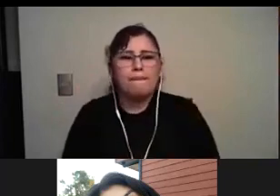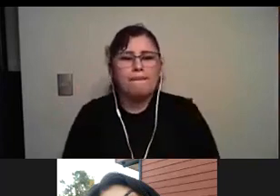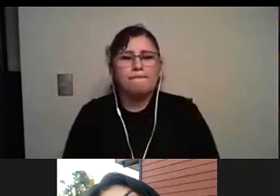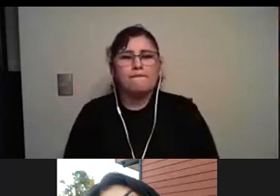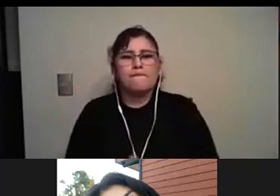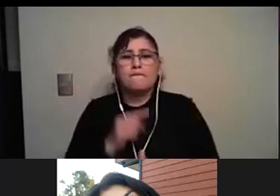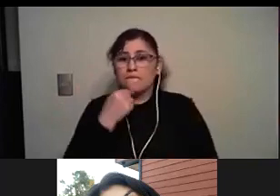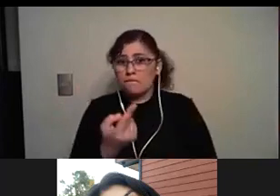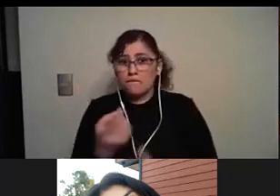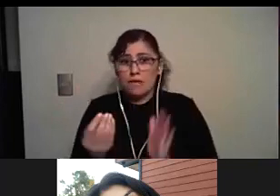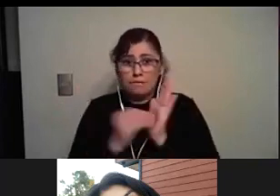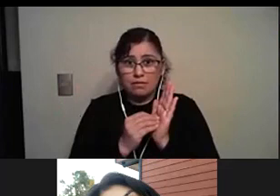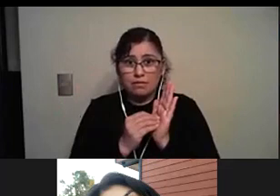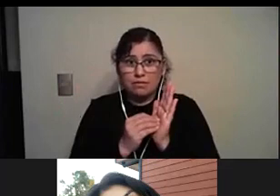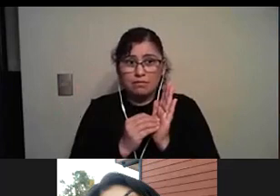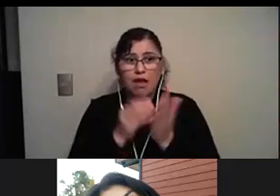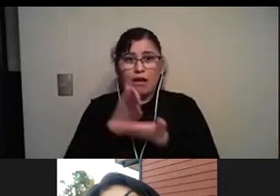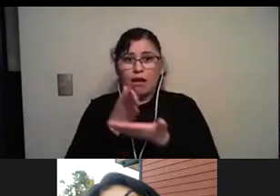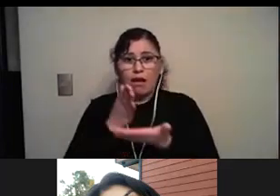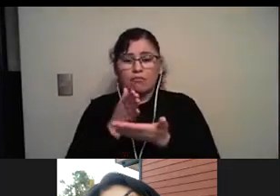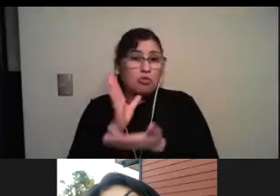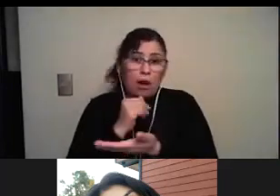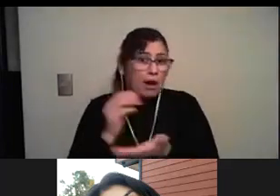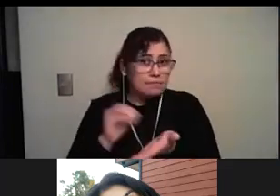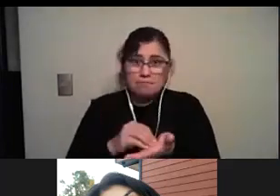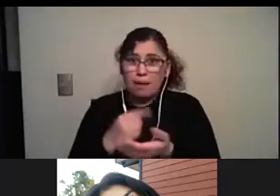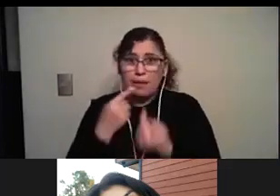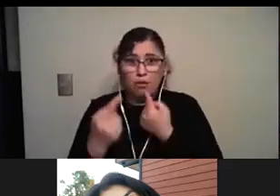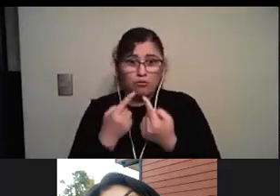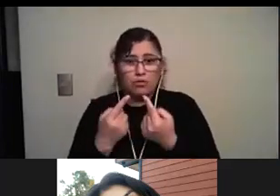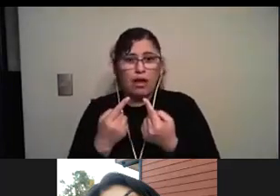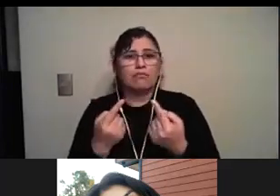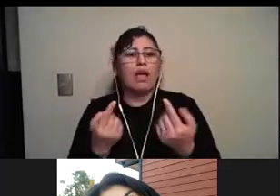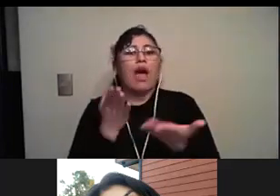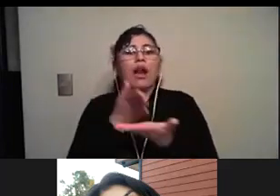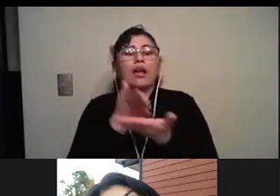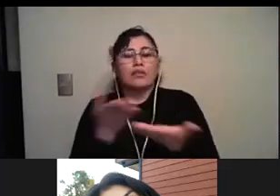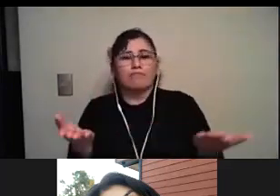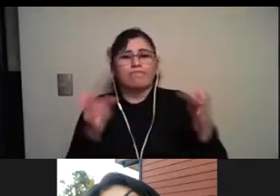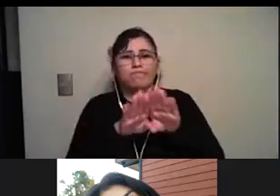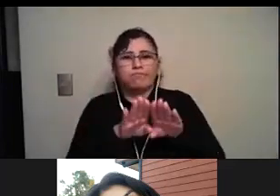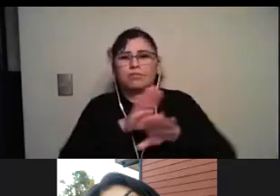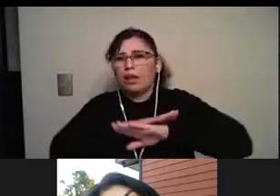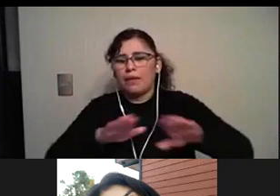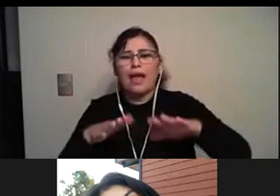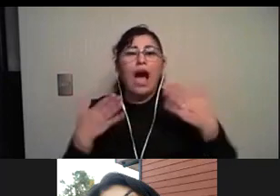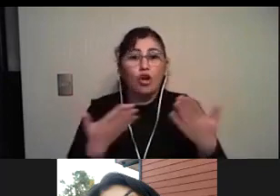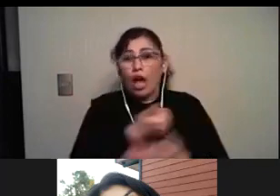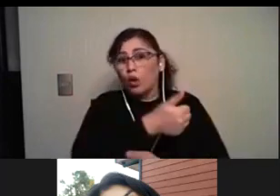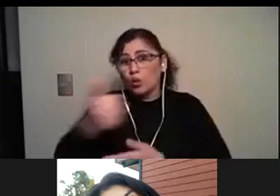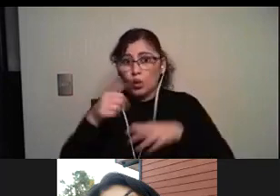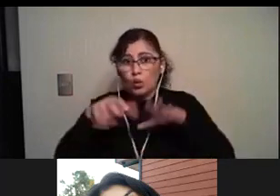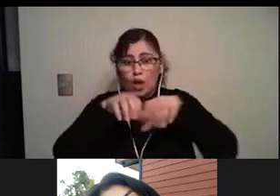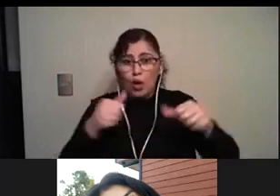¿Preguntas? Si no hay preguntas, podemos cerrar la cátedra hasta acá. Les solicito confirmarme vía correo electrónico si todos están de acuerdo para hacer